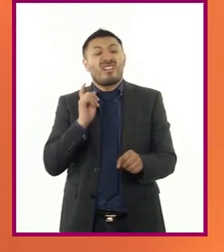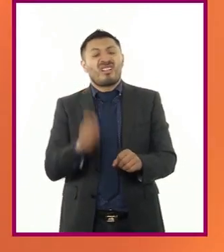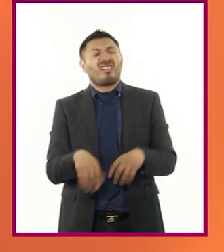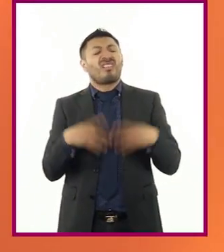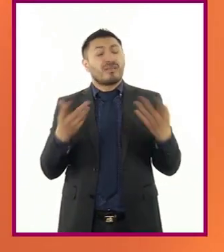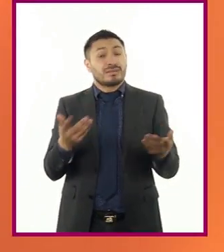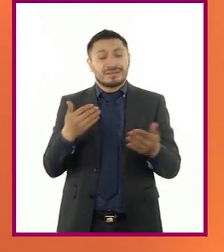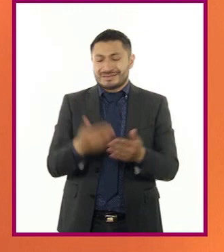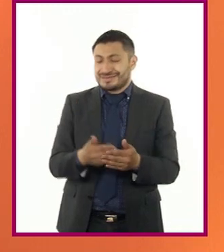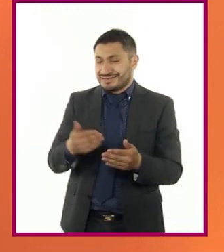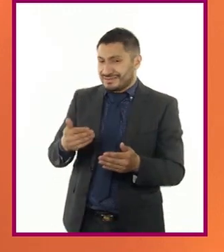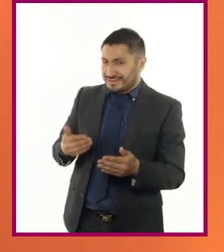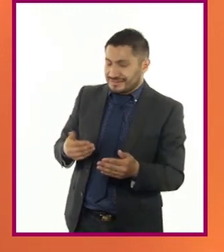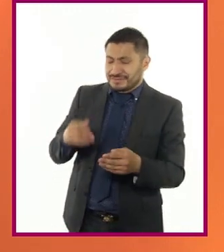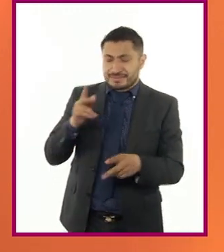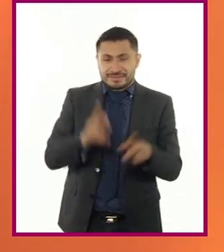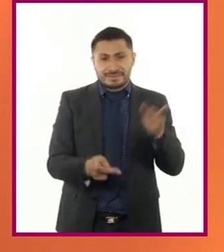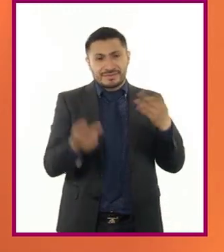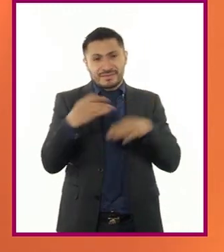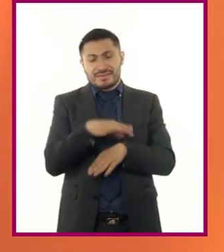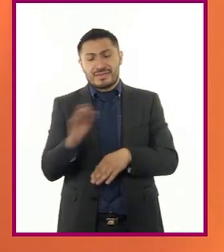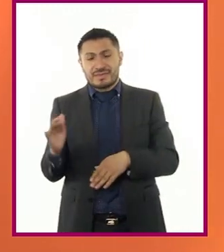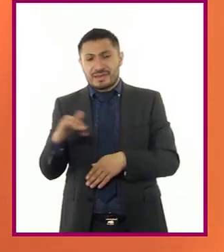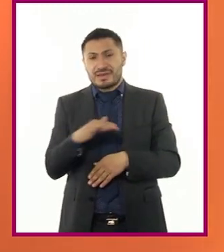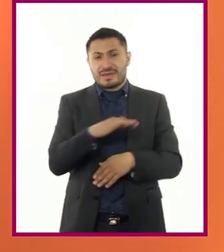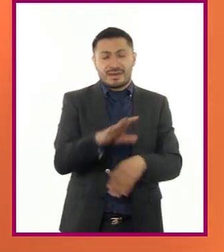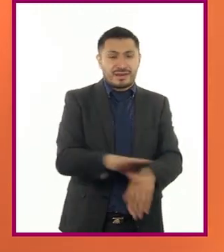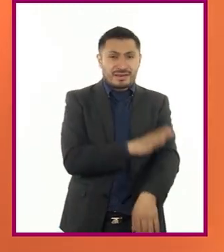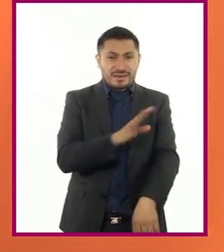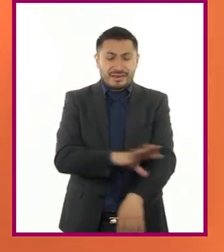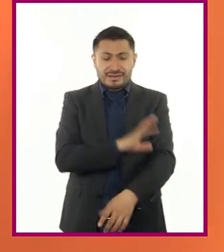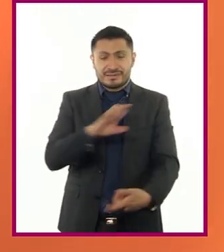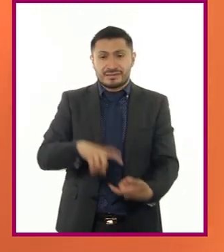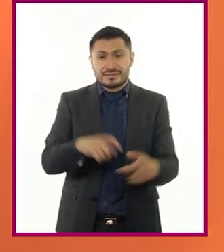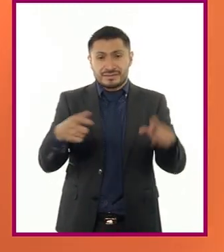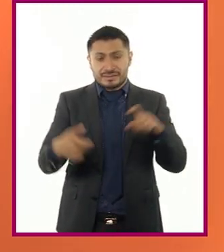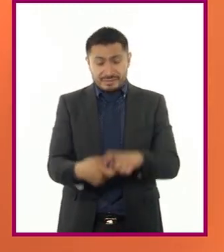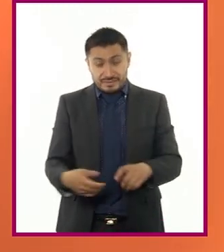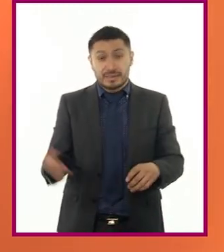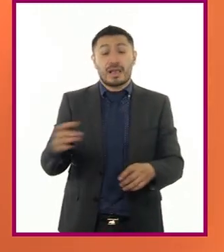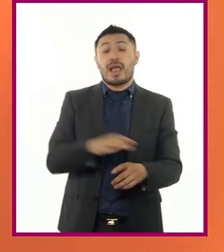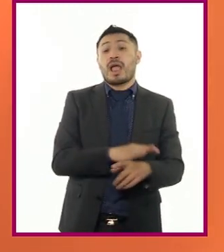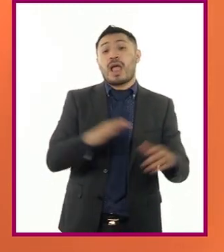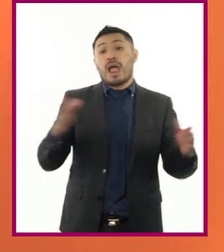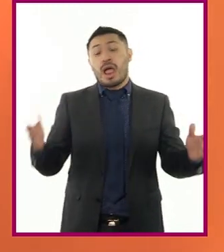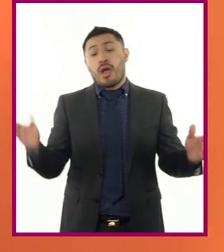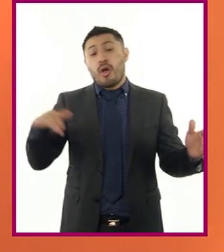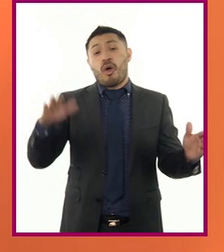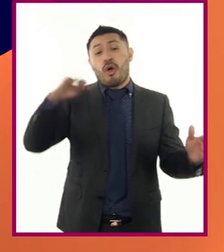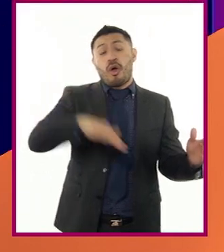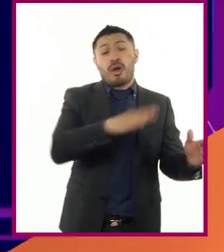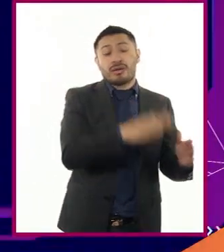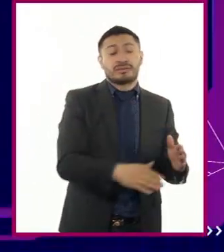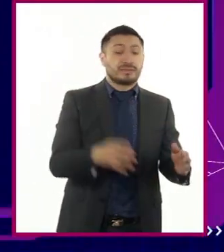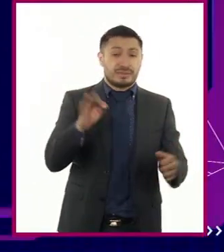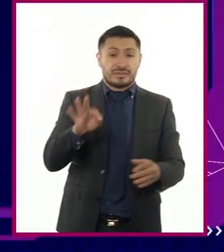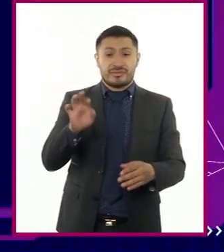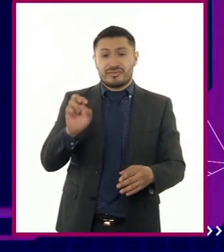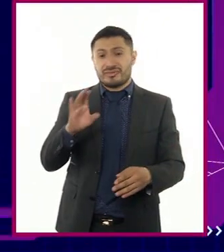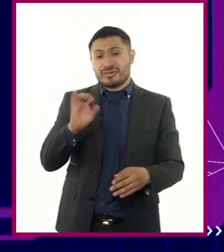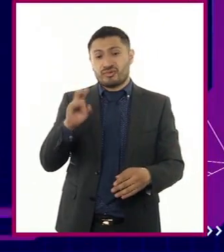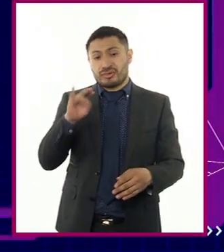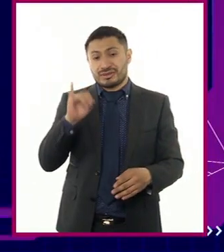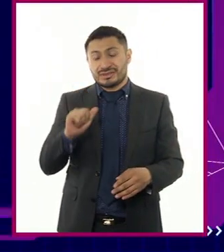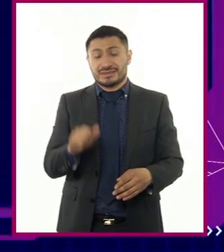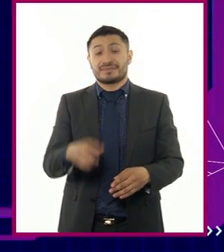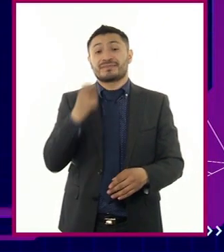Hace unos instantes hablamos de las ondas electromagnéticas, la longitud de onda y la frecuencia. Pues bien,